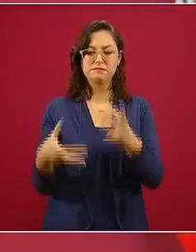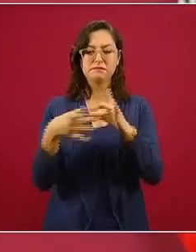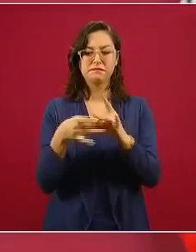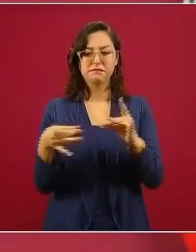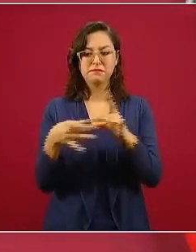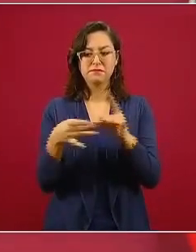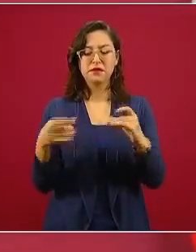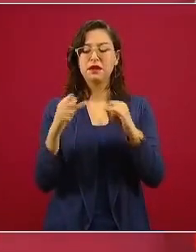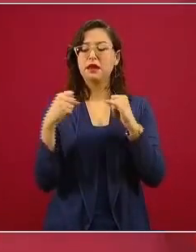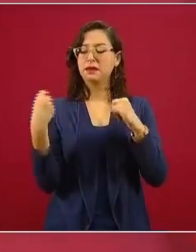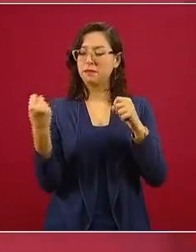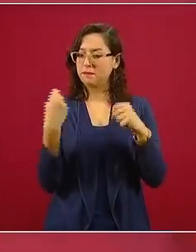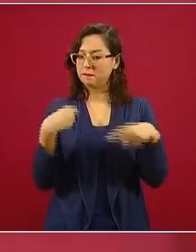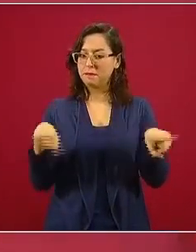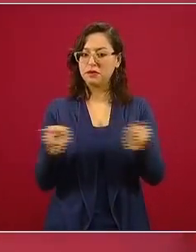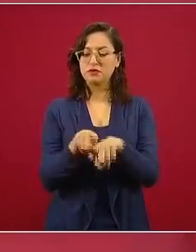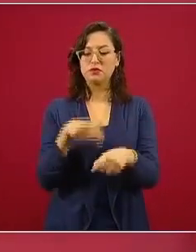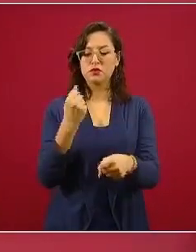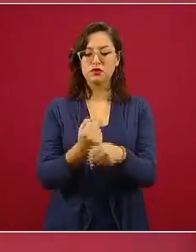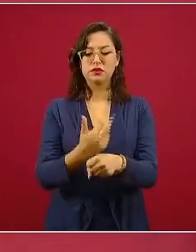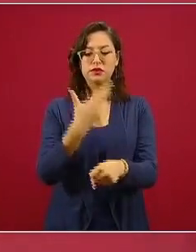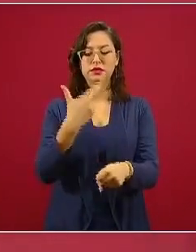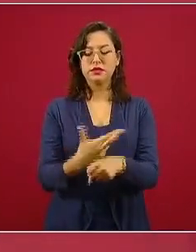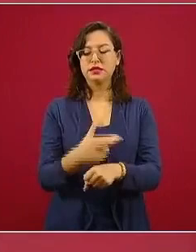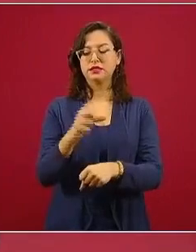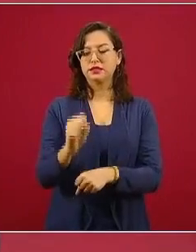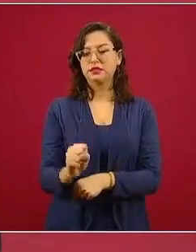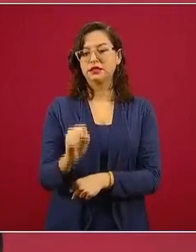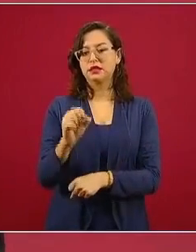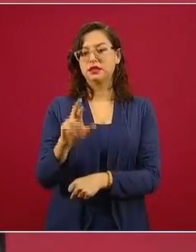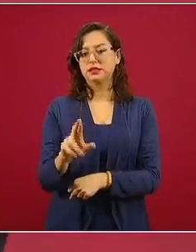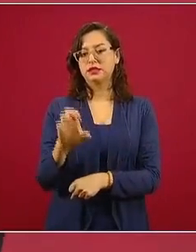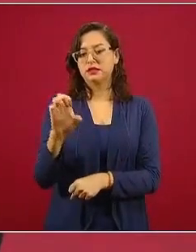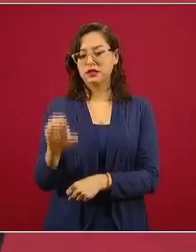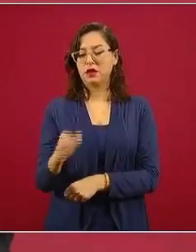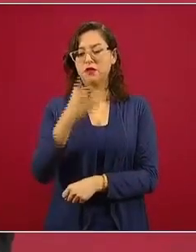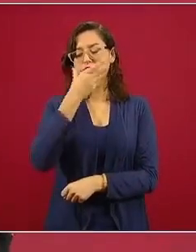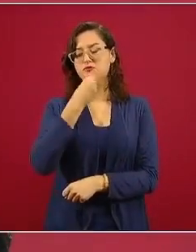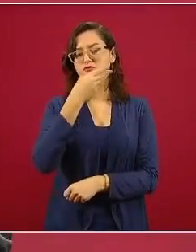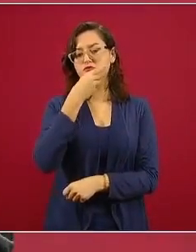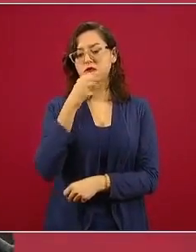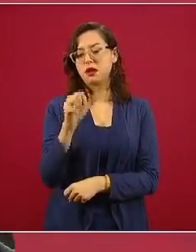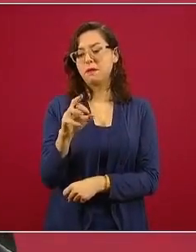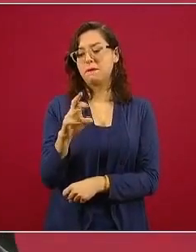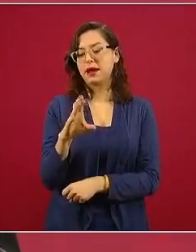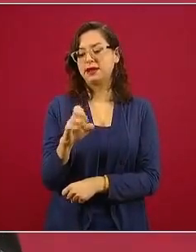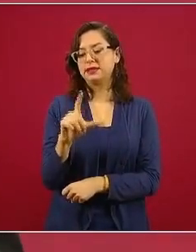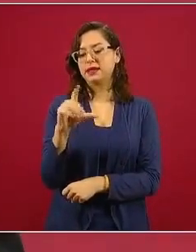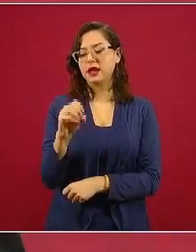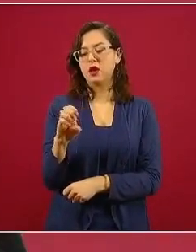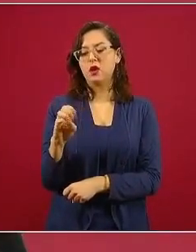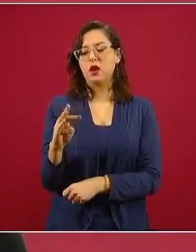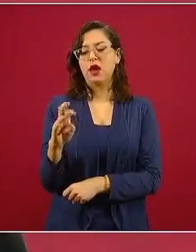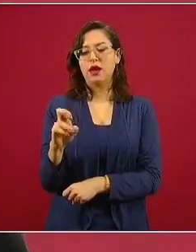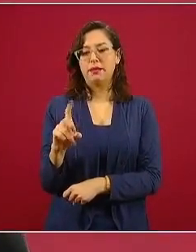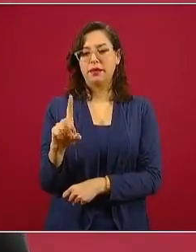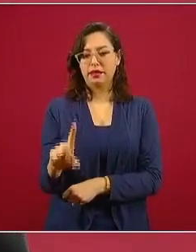el secretario de Relaciones Exteriores, Marcelo Ebrard. Los tres van a exponer sobre este